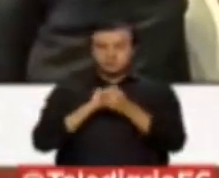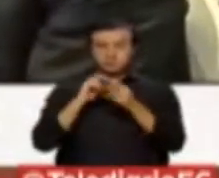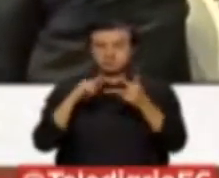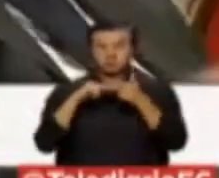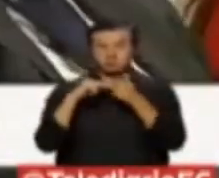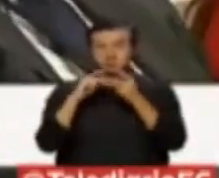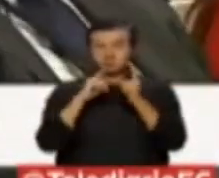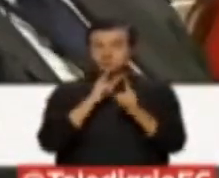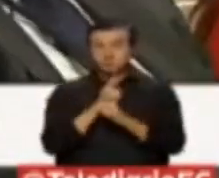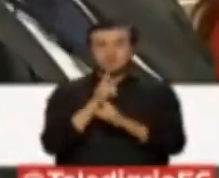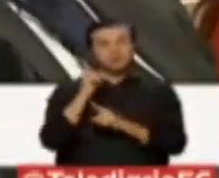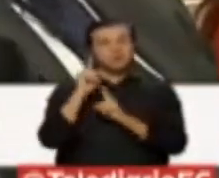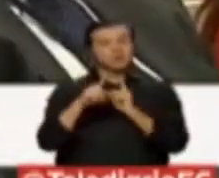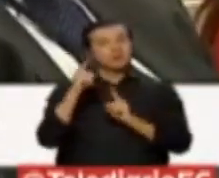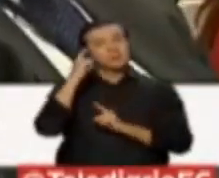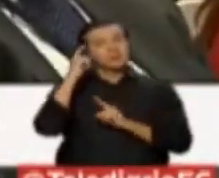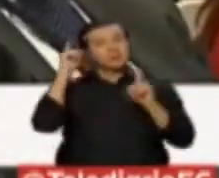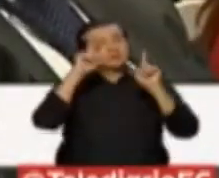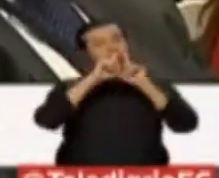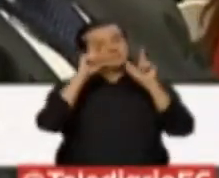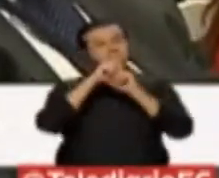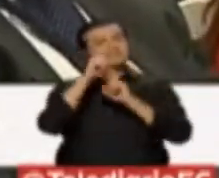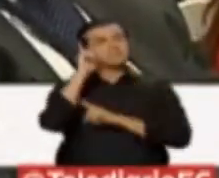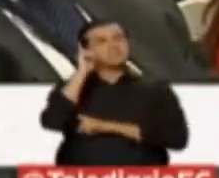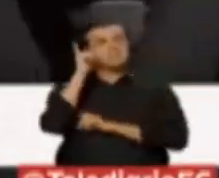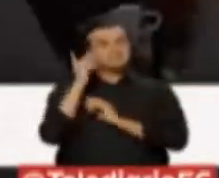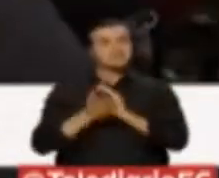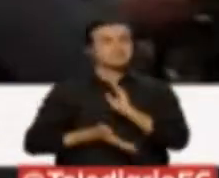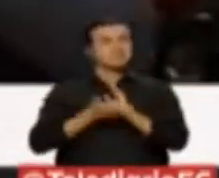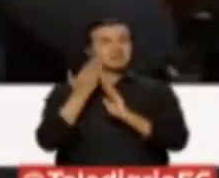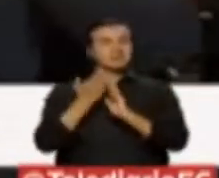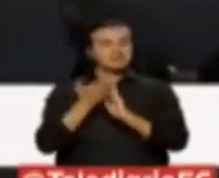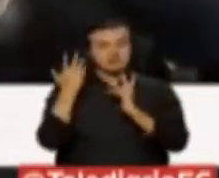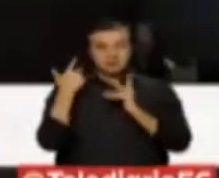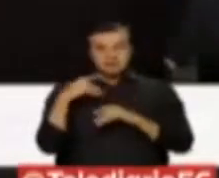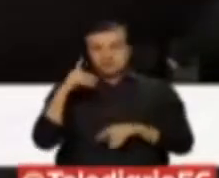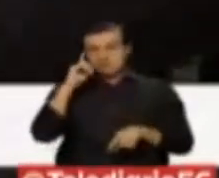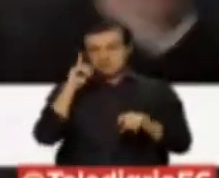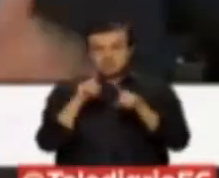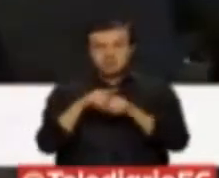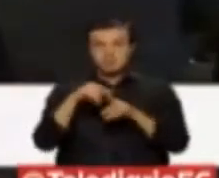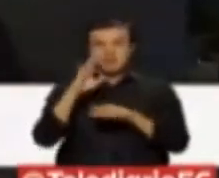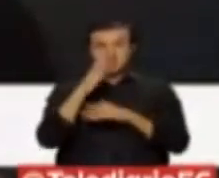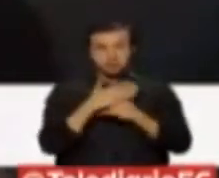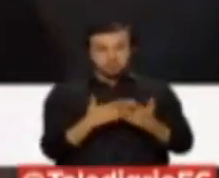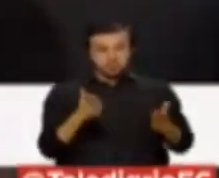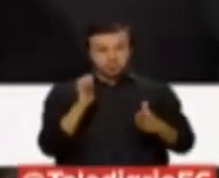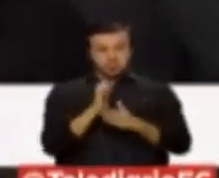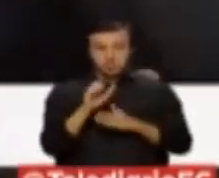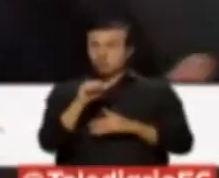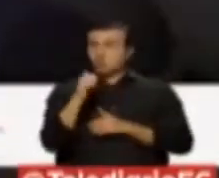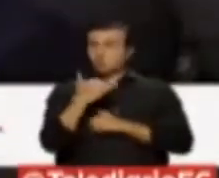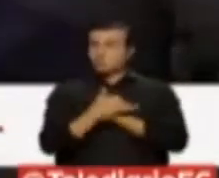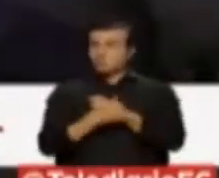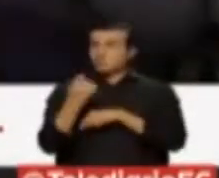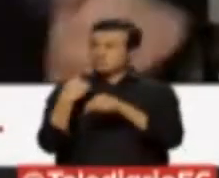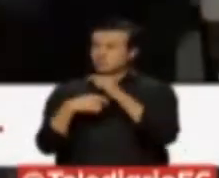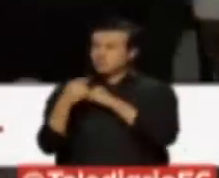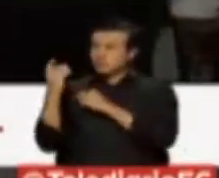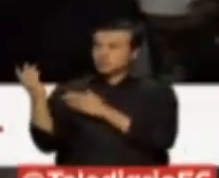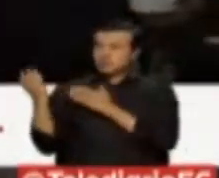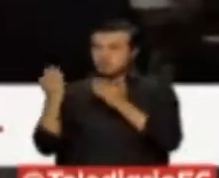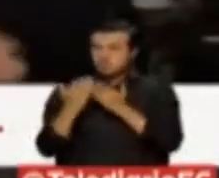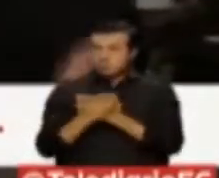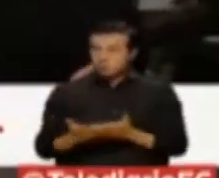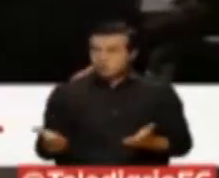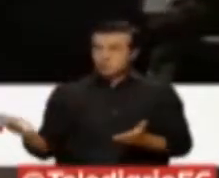hay expectativas en el empresariado la cifra incremente lograr colocar más productos ecuatorianos en el exterior y traer más